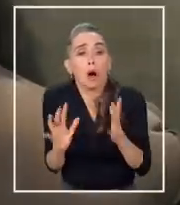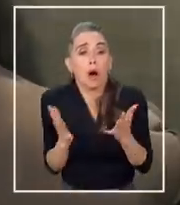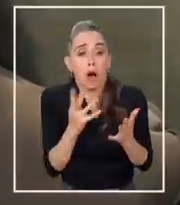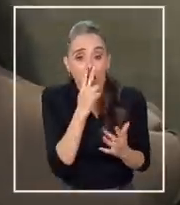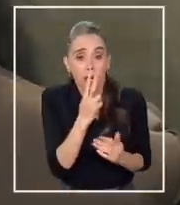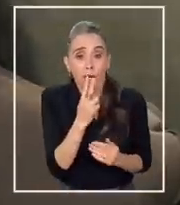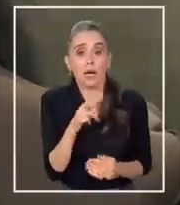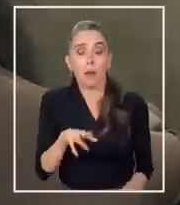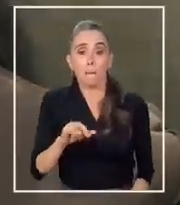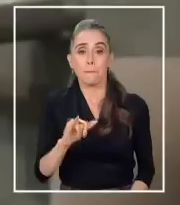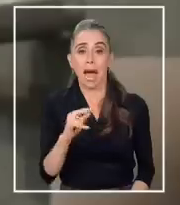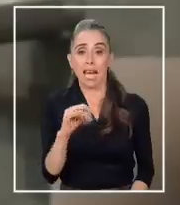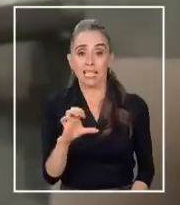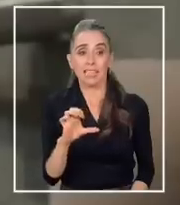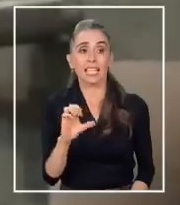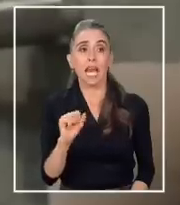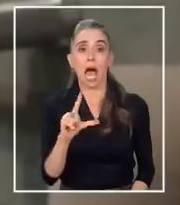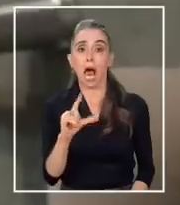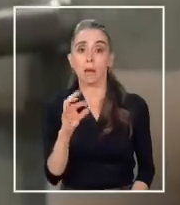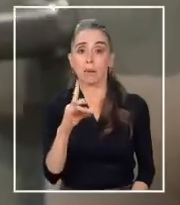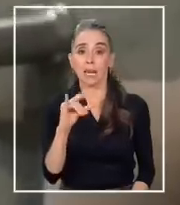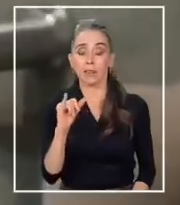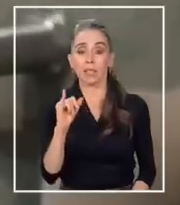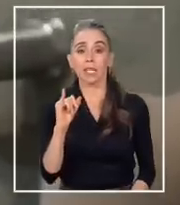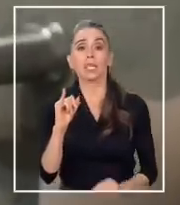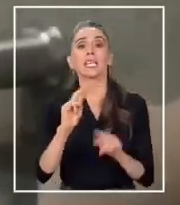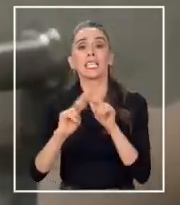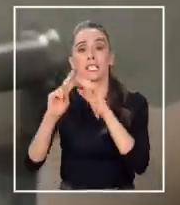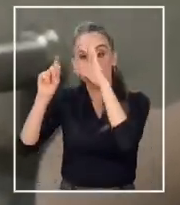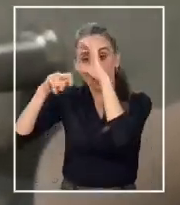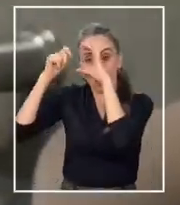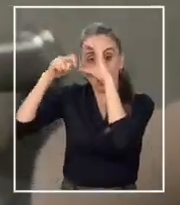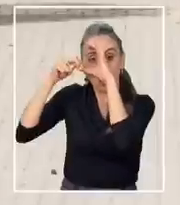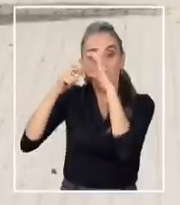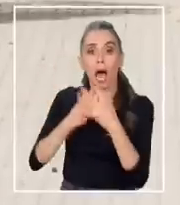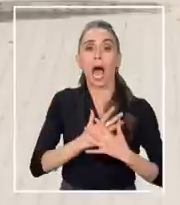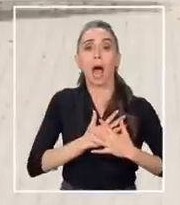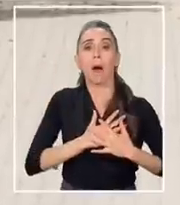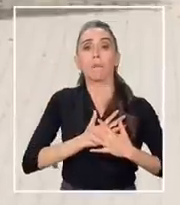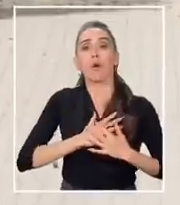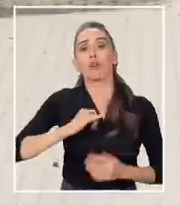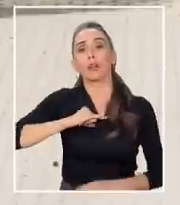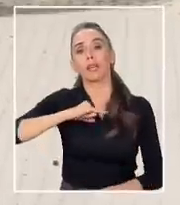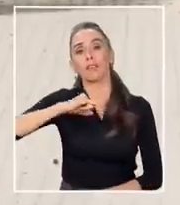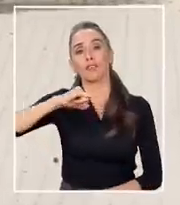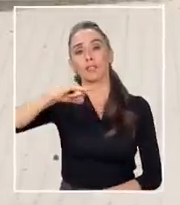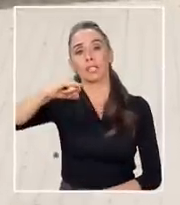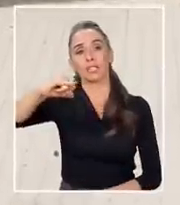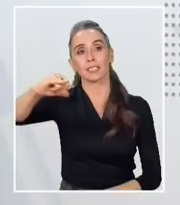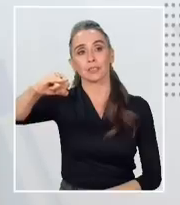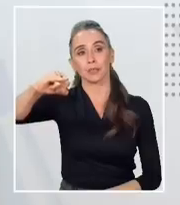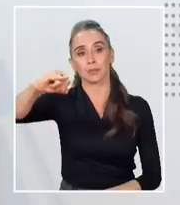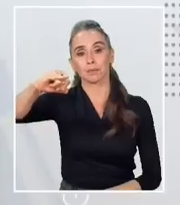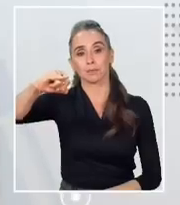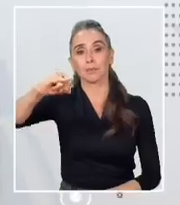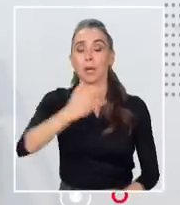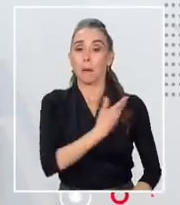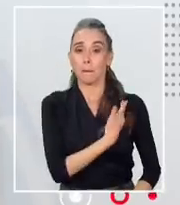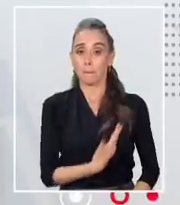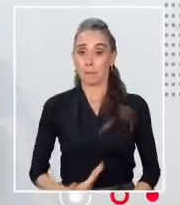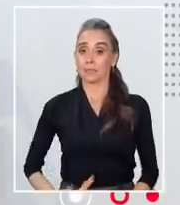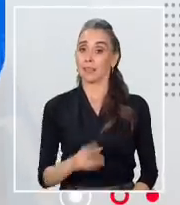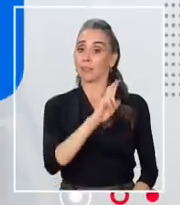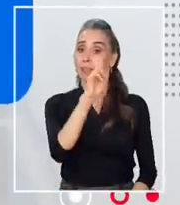hizo que Maite Alberdi lo registrara en el documental Amor Infinito. El presidente